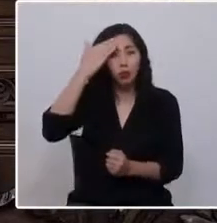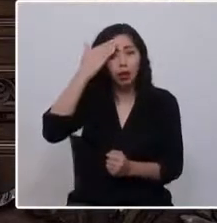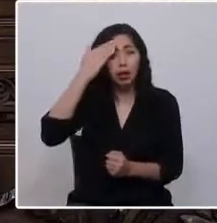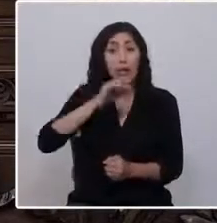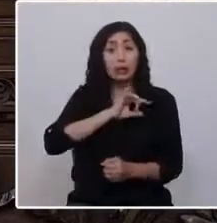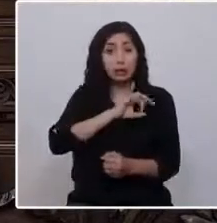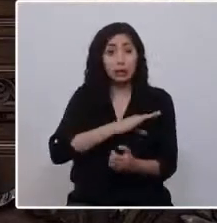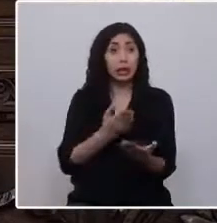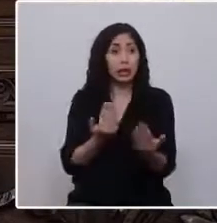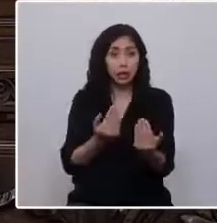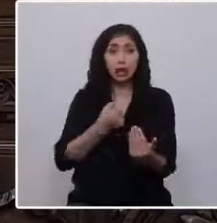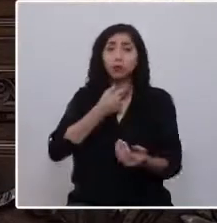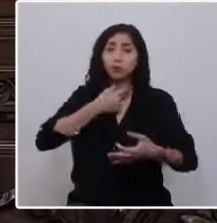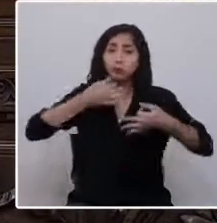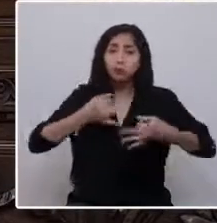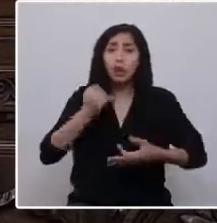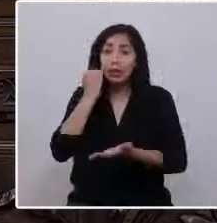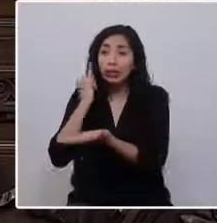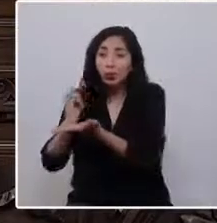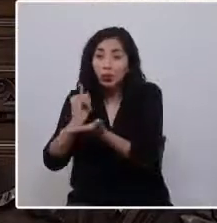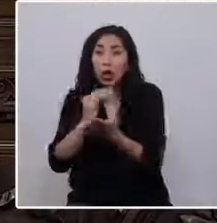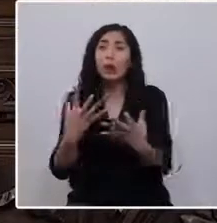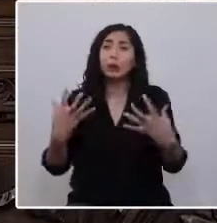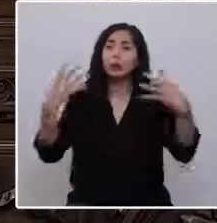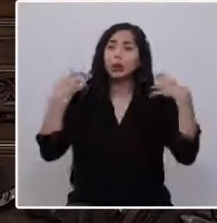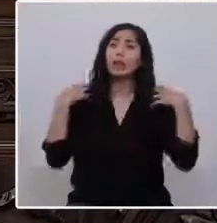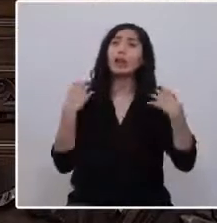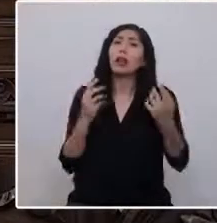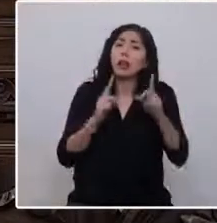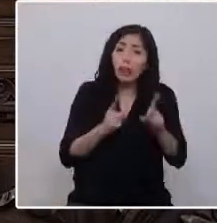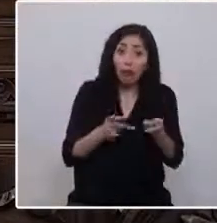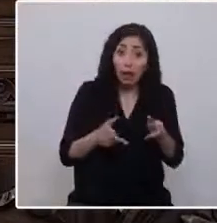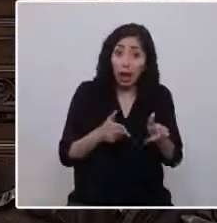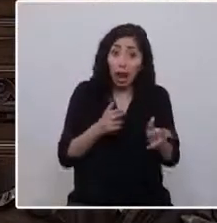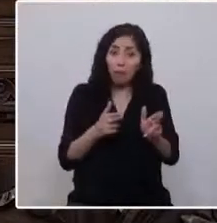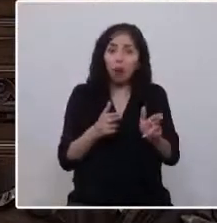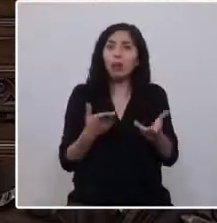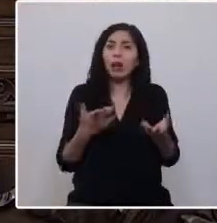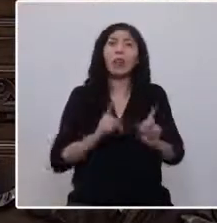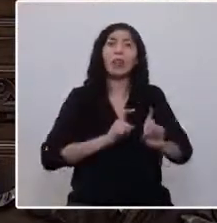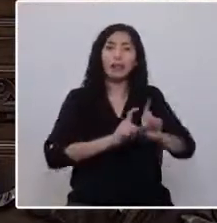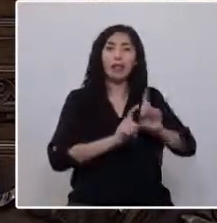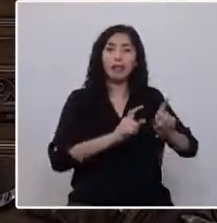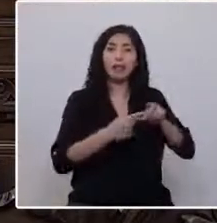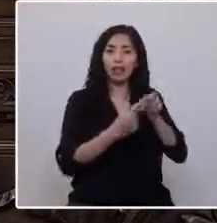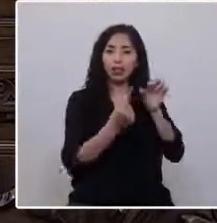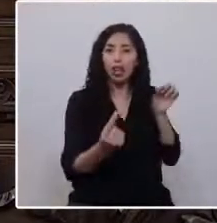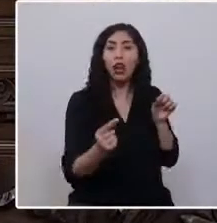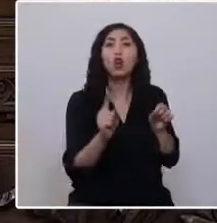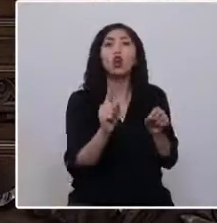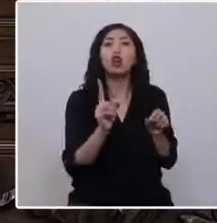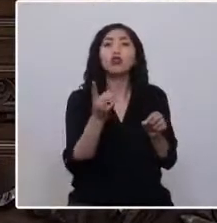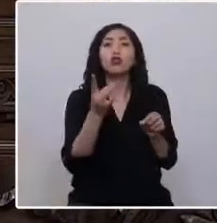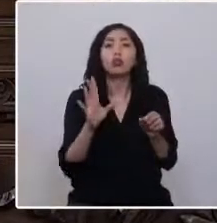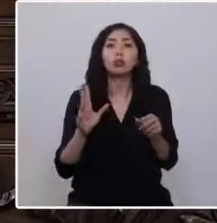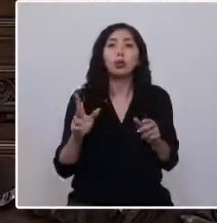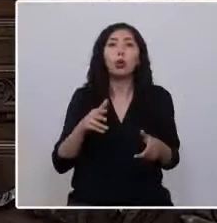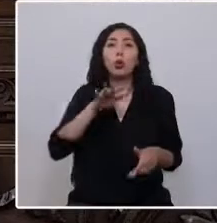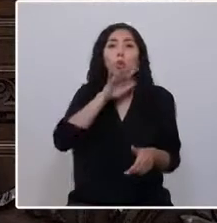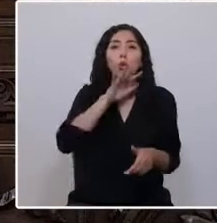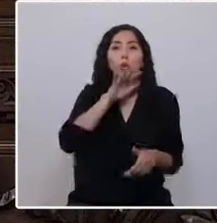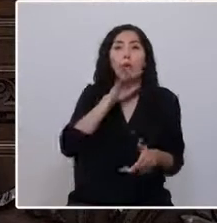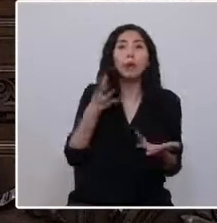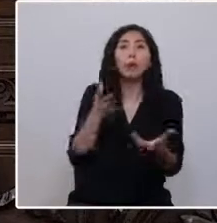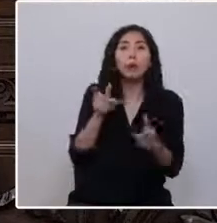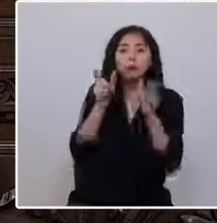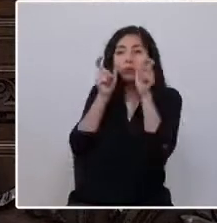instituciones responsables de velar por las armas para la defensa nacional no sea nuevamente usadas por la oligarquía para alterar los procesos